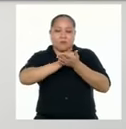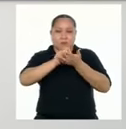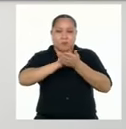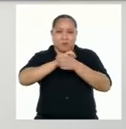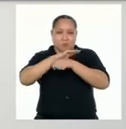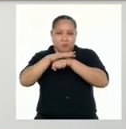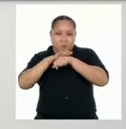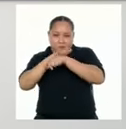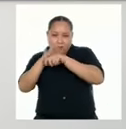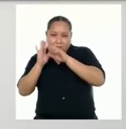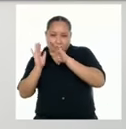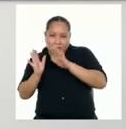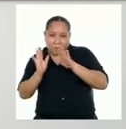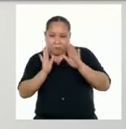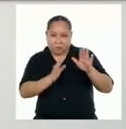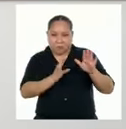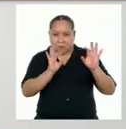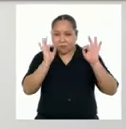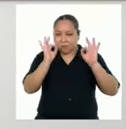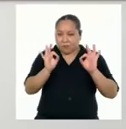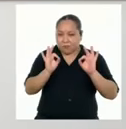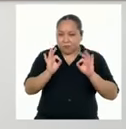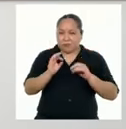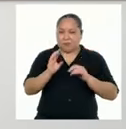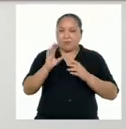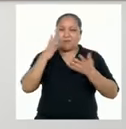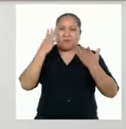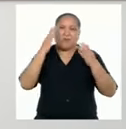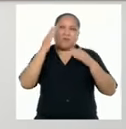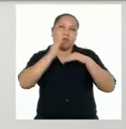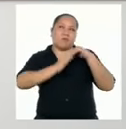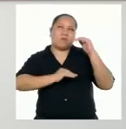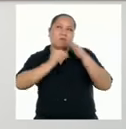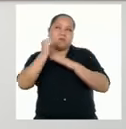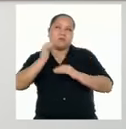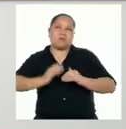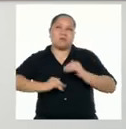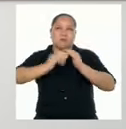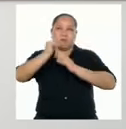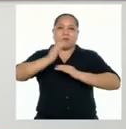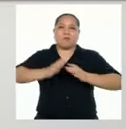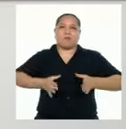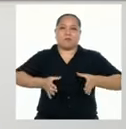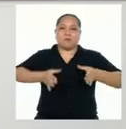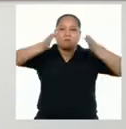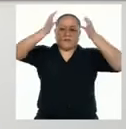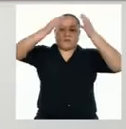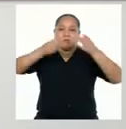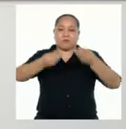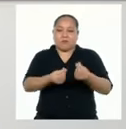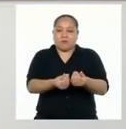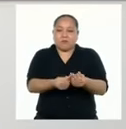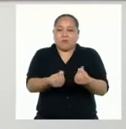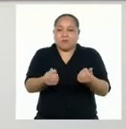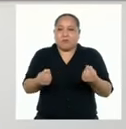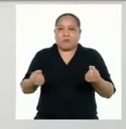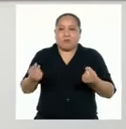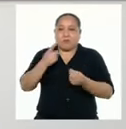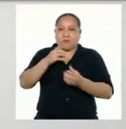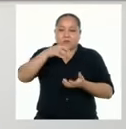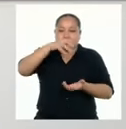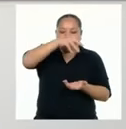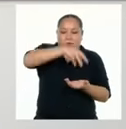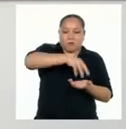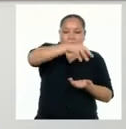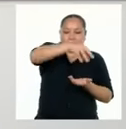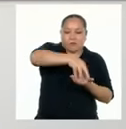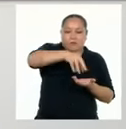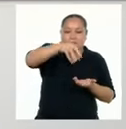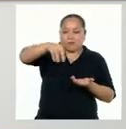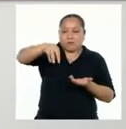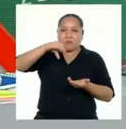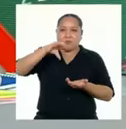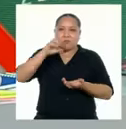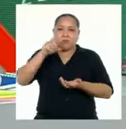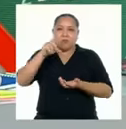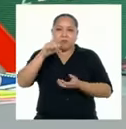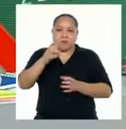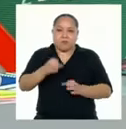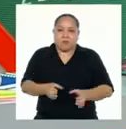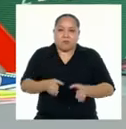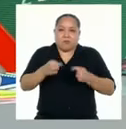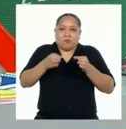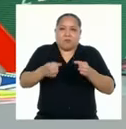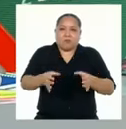planificación bien hecha, sería como construir un edificio sobre la arena, sin columnas que lo